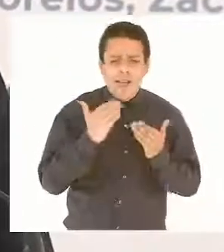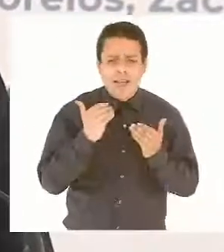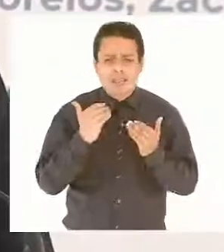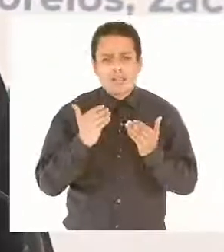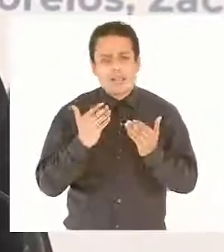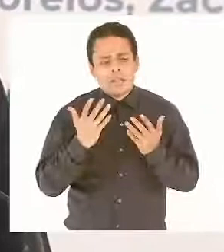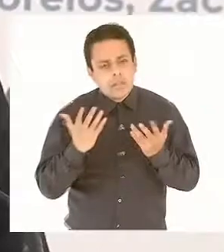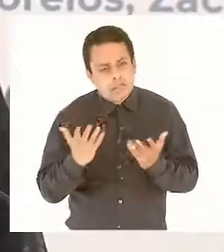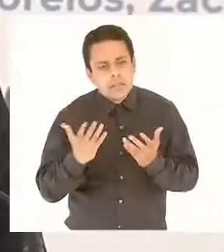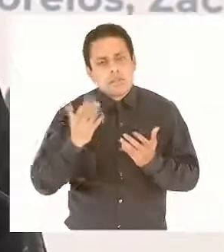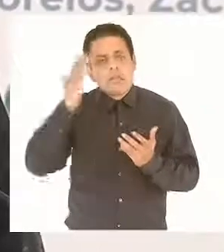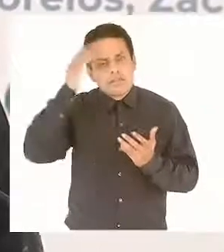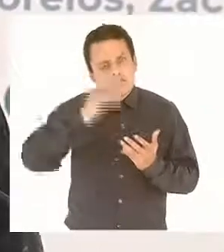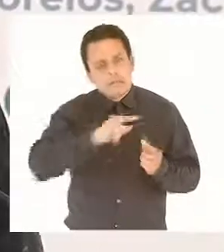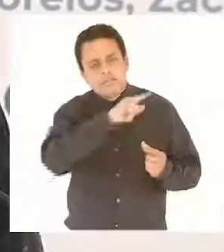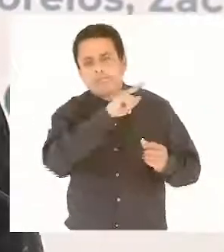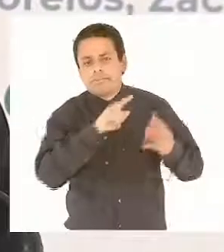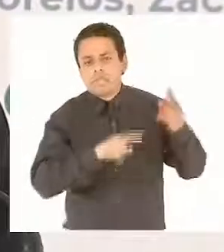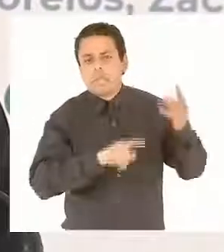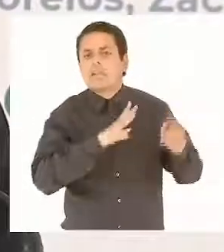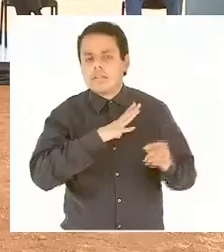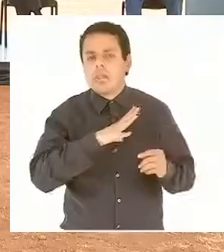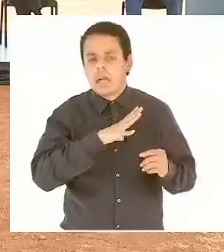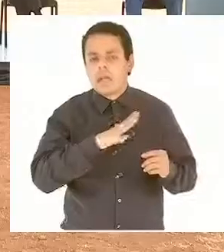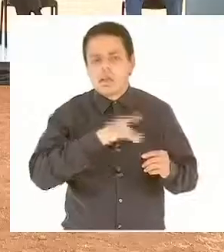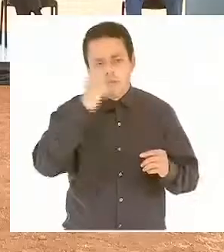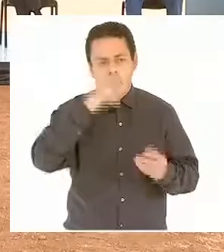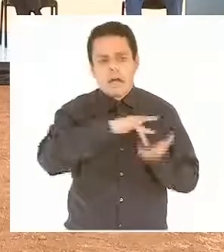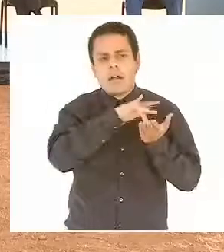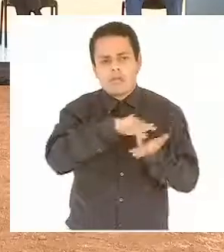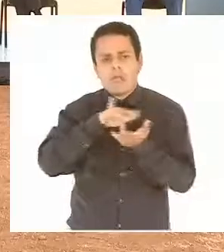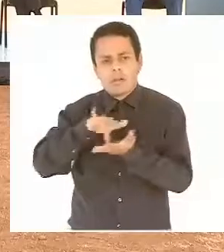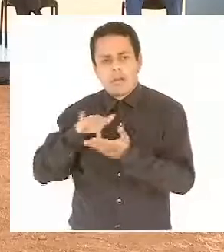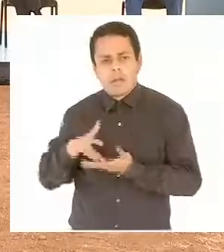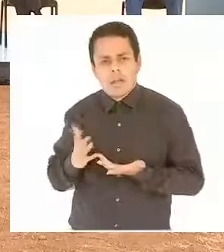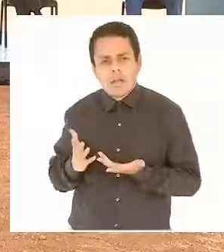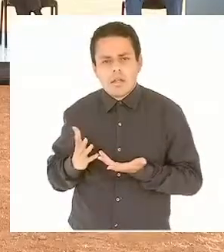varios factores que han